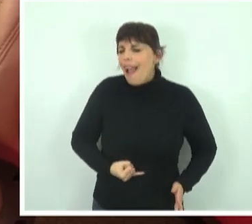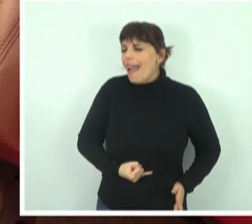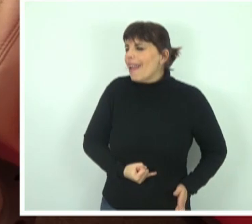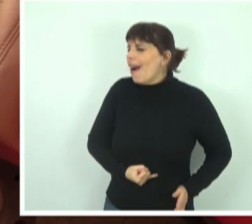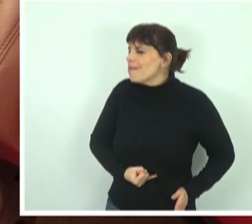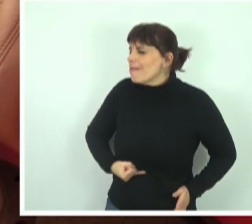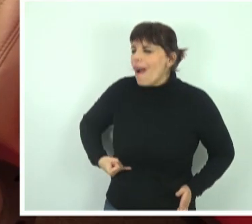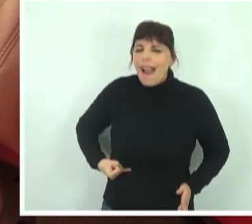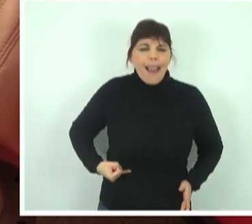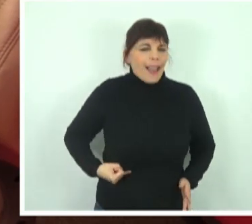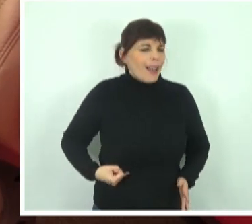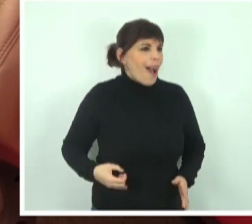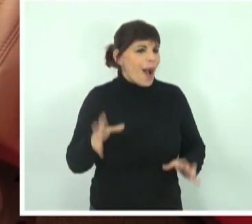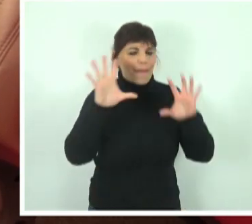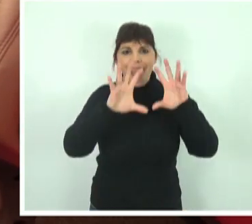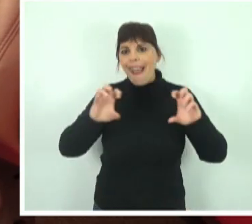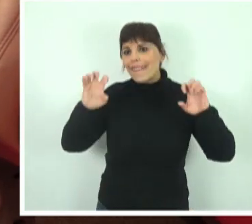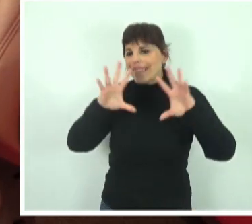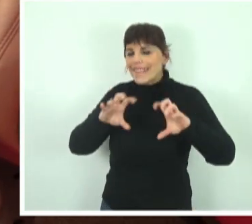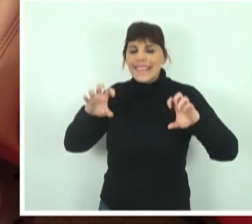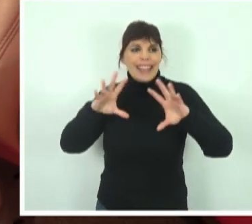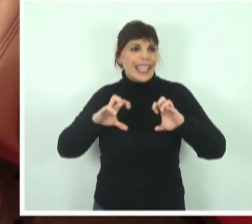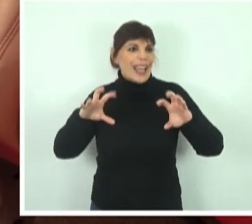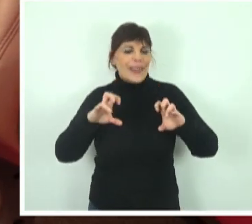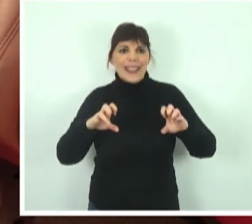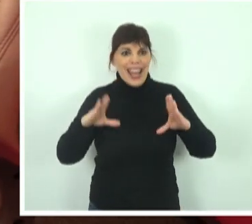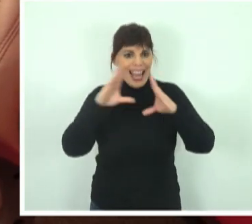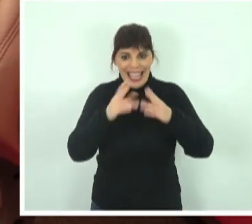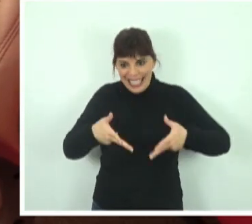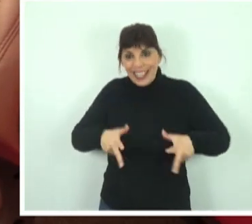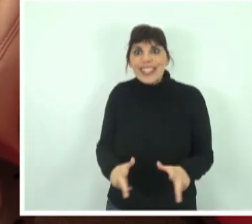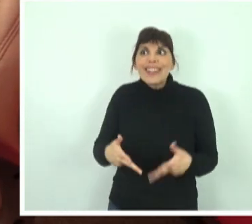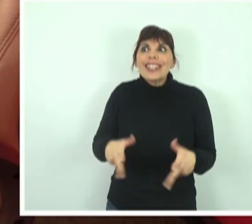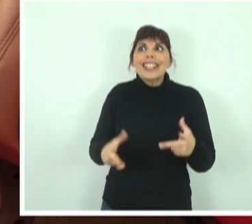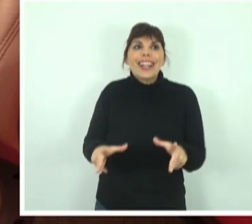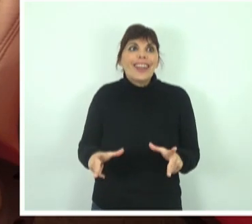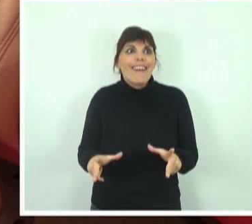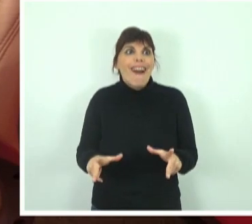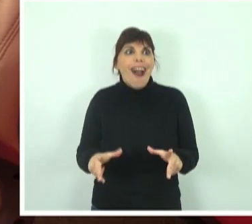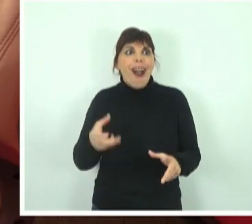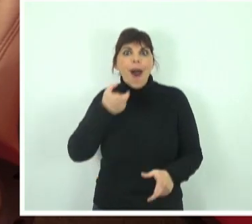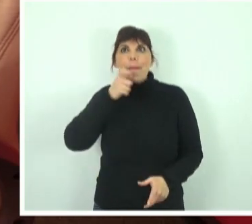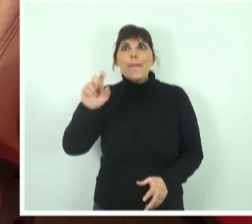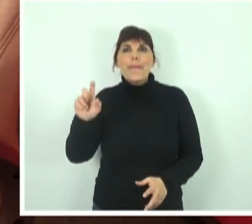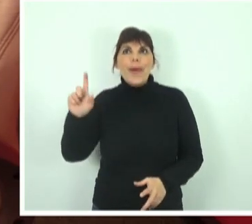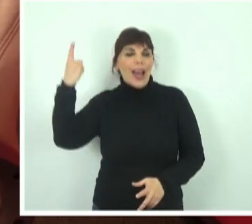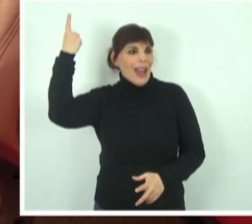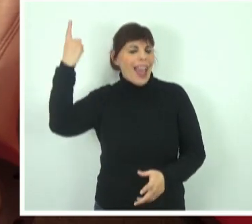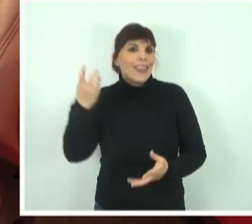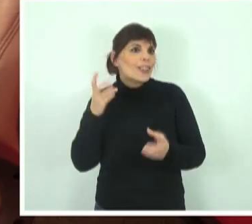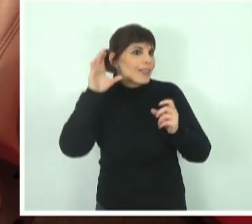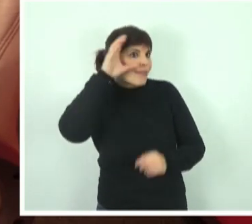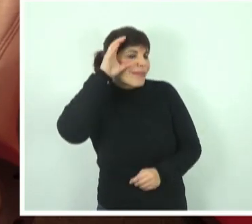aprender? De sentarte en la iglesia, en cualquier lugar, y oír la palabra de Dios. Como dice la